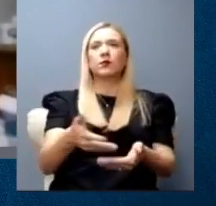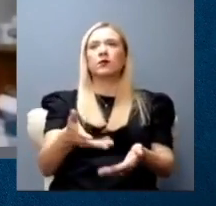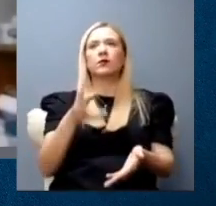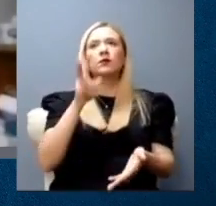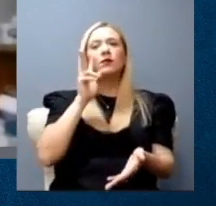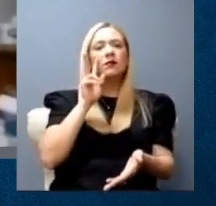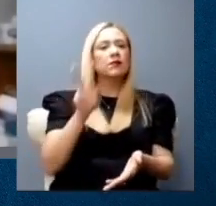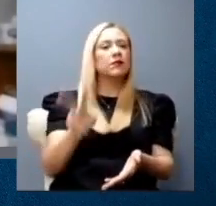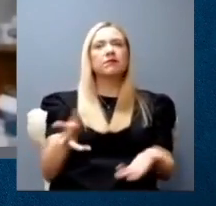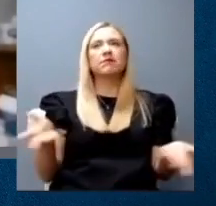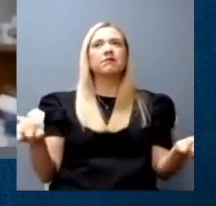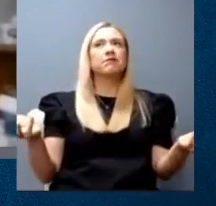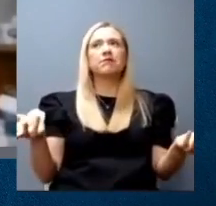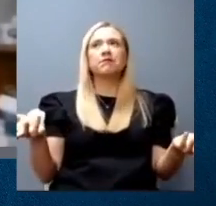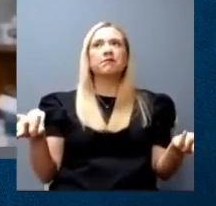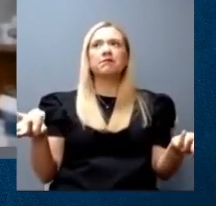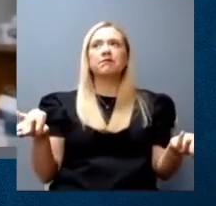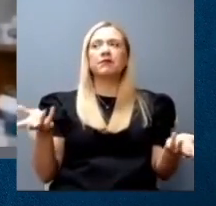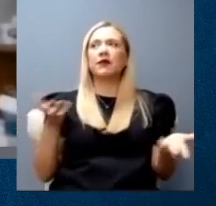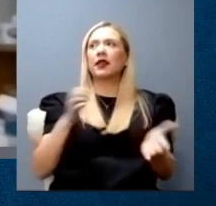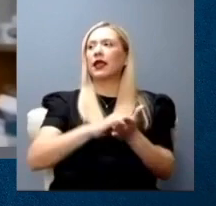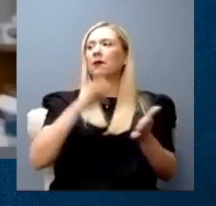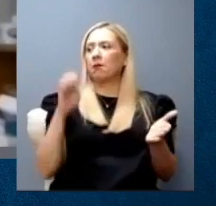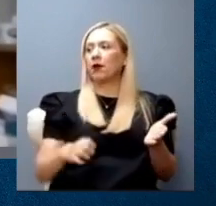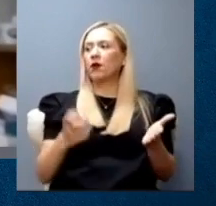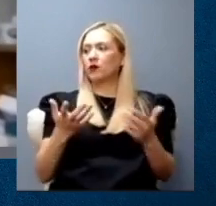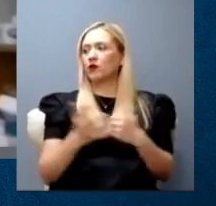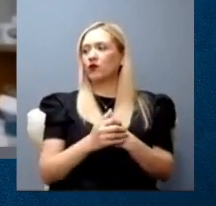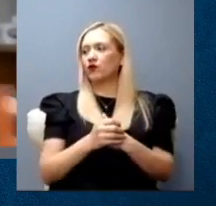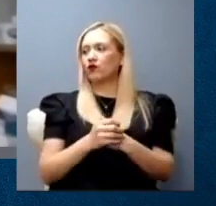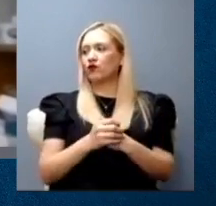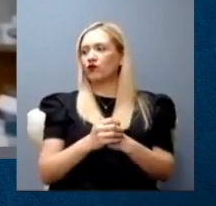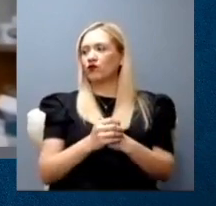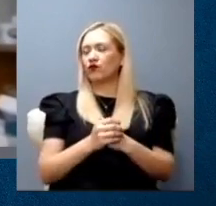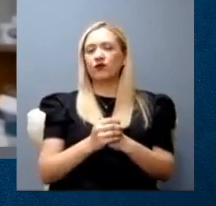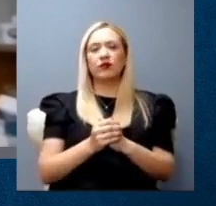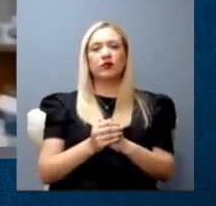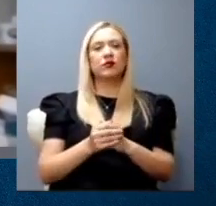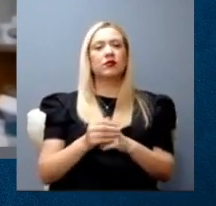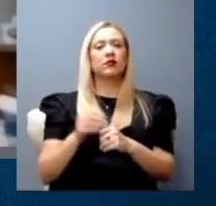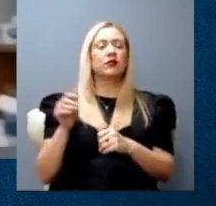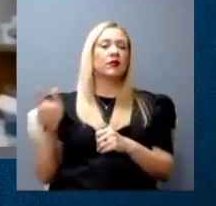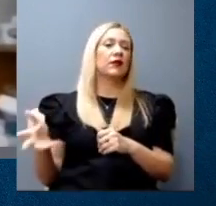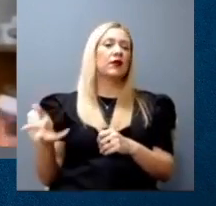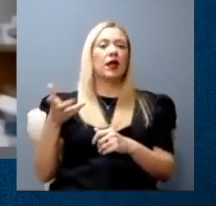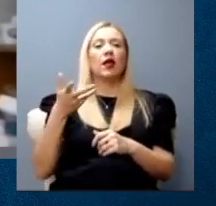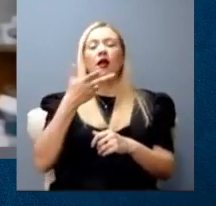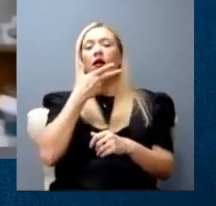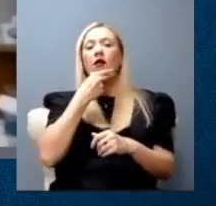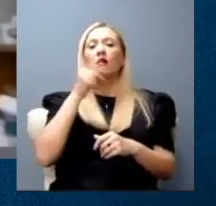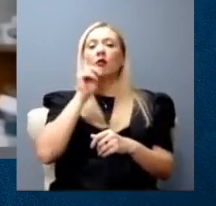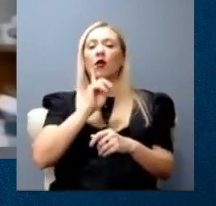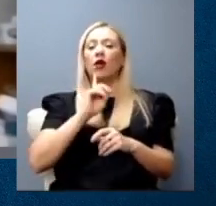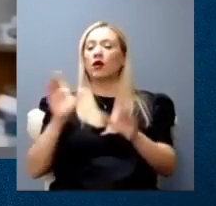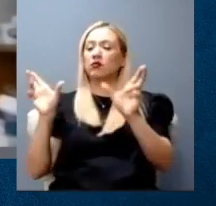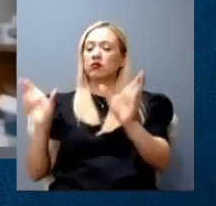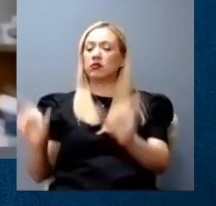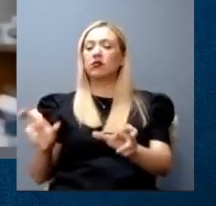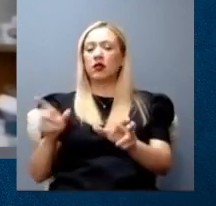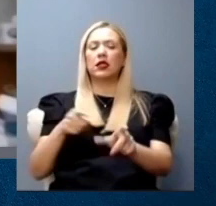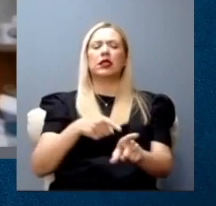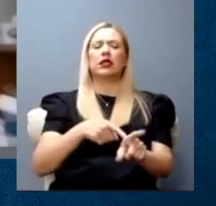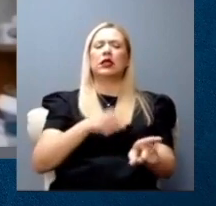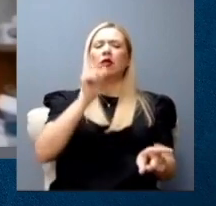casos por ejemplo, violencia de género sin pensar en los feminicidios que